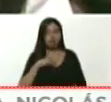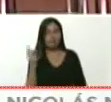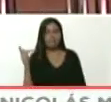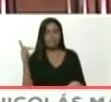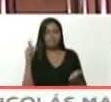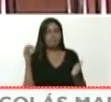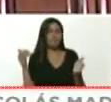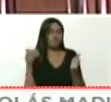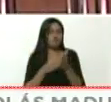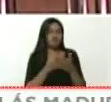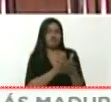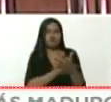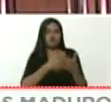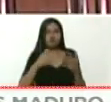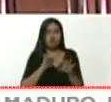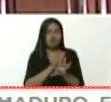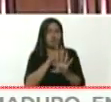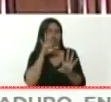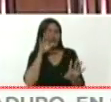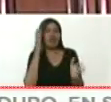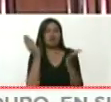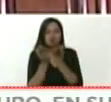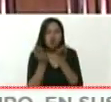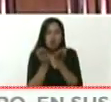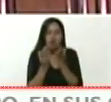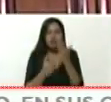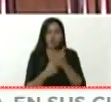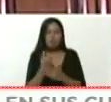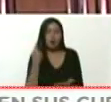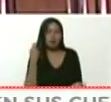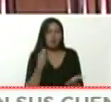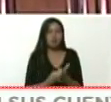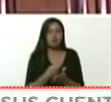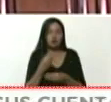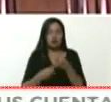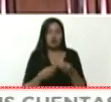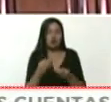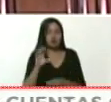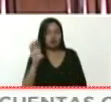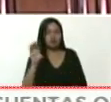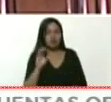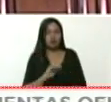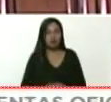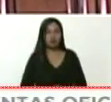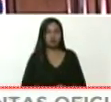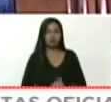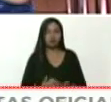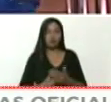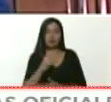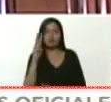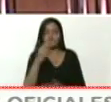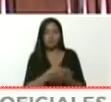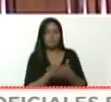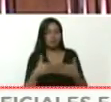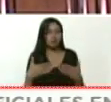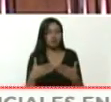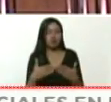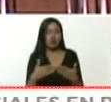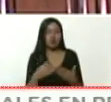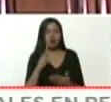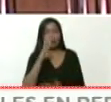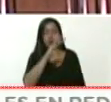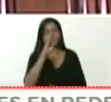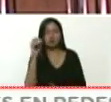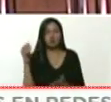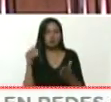de estudiantes al sistema universitario y eso es una inversión que hace el Estado. Más de 2.400.000 estudiantes tenemos